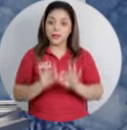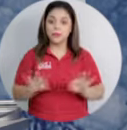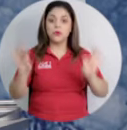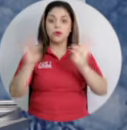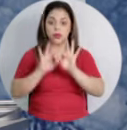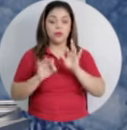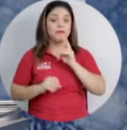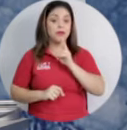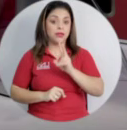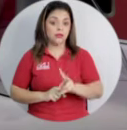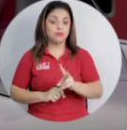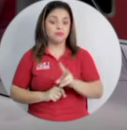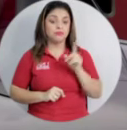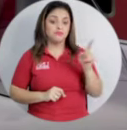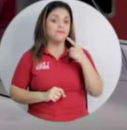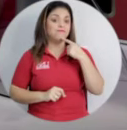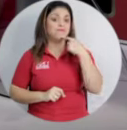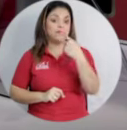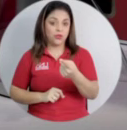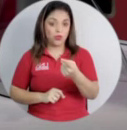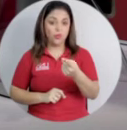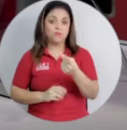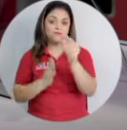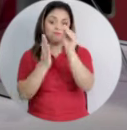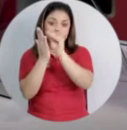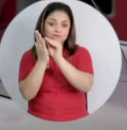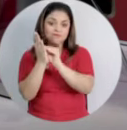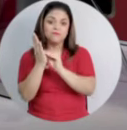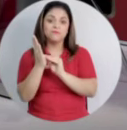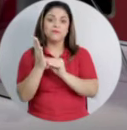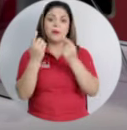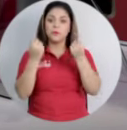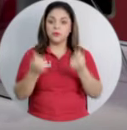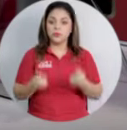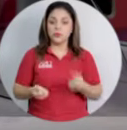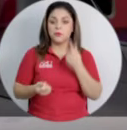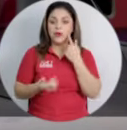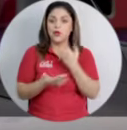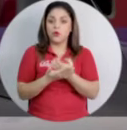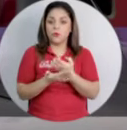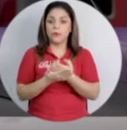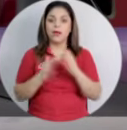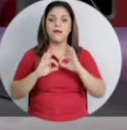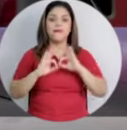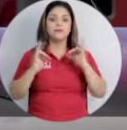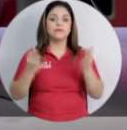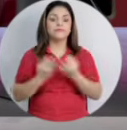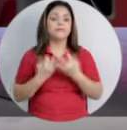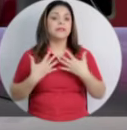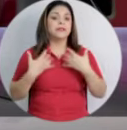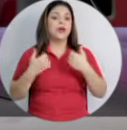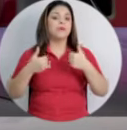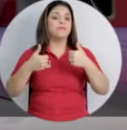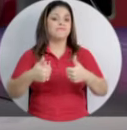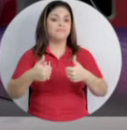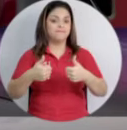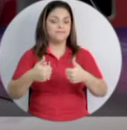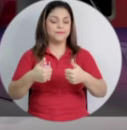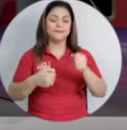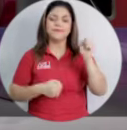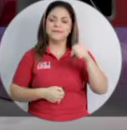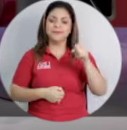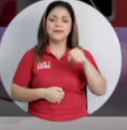Qué importante es de verdad lo que ella mencionaba de hacer un presupuesto para tener una economía familiar saludable. Fundamental, o sea,